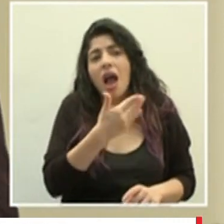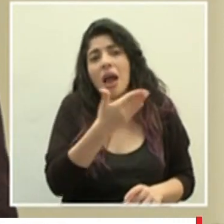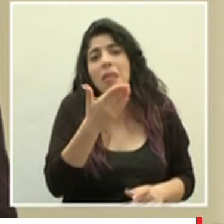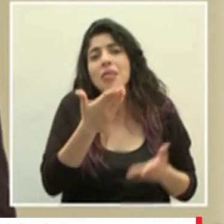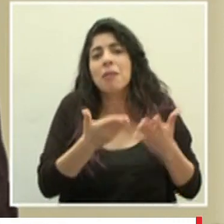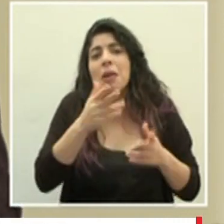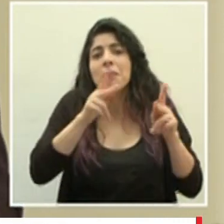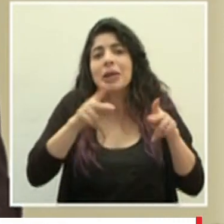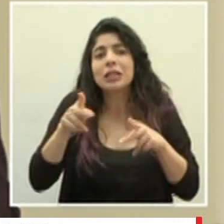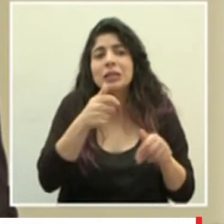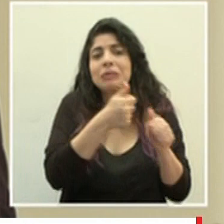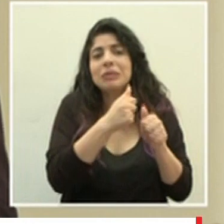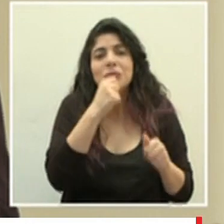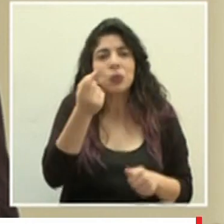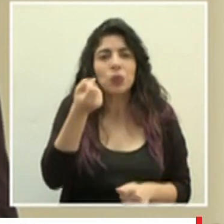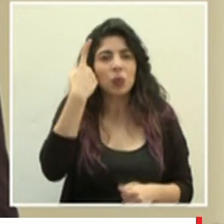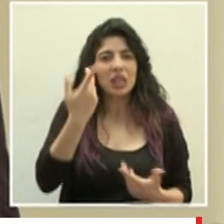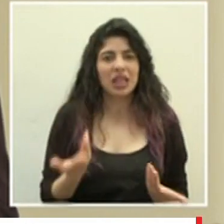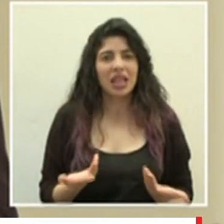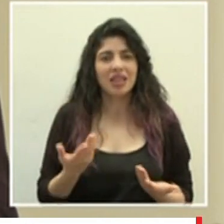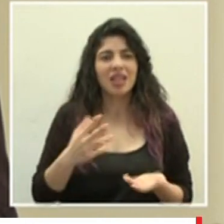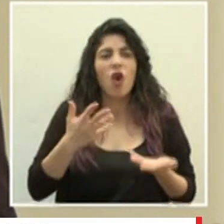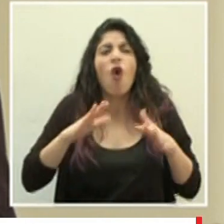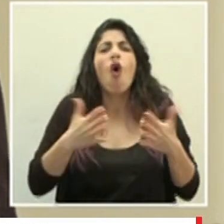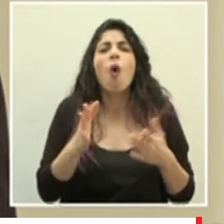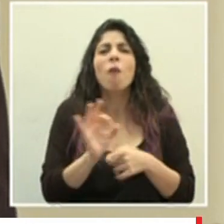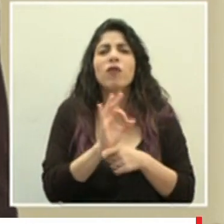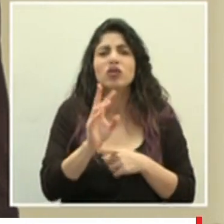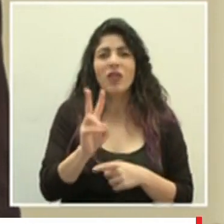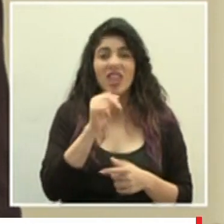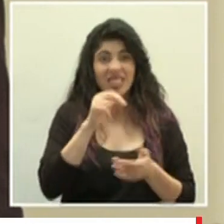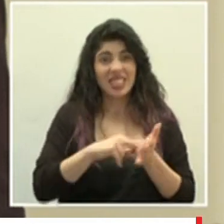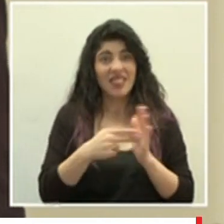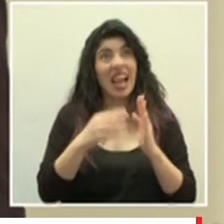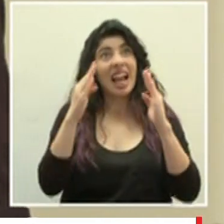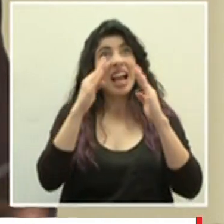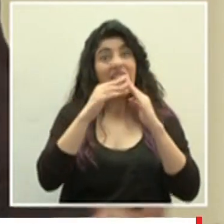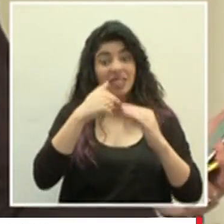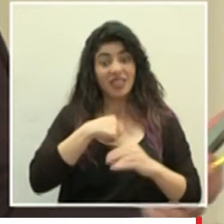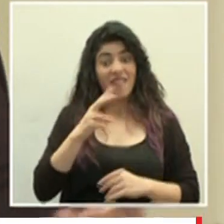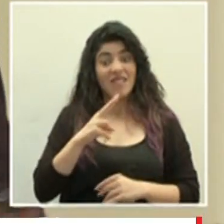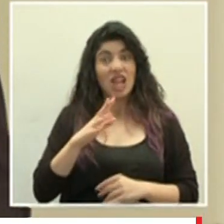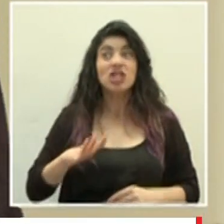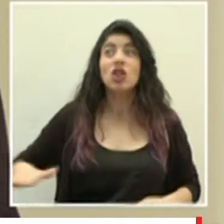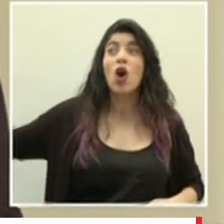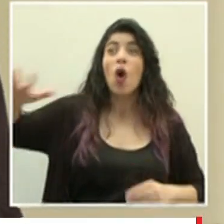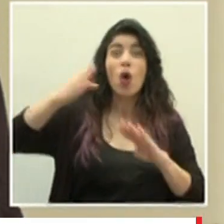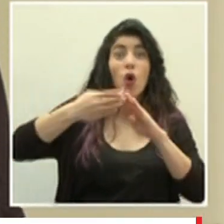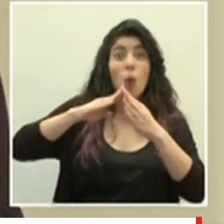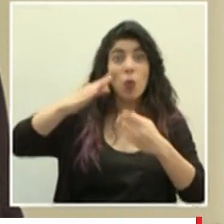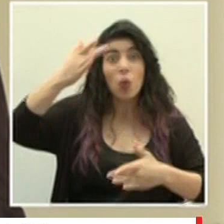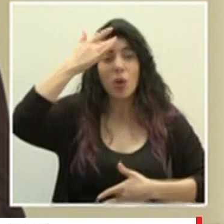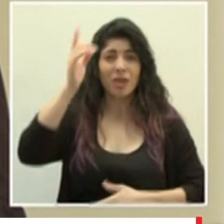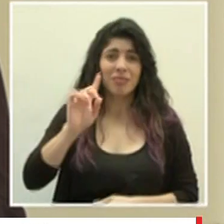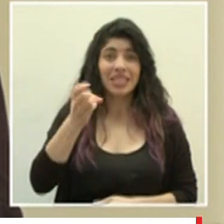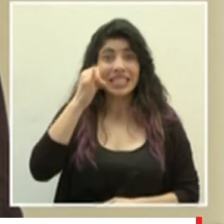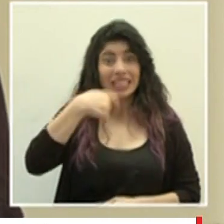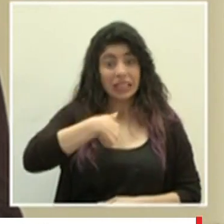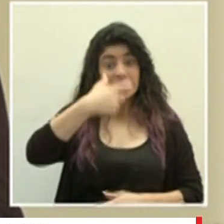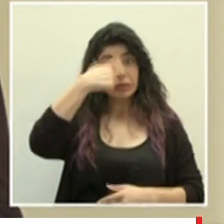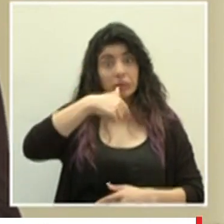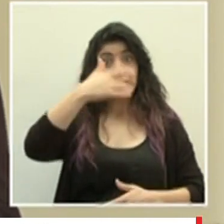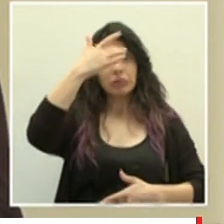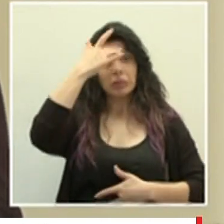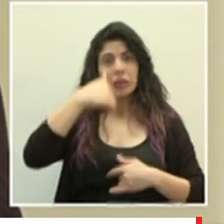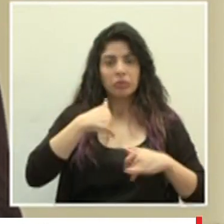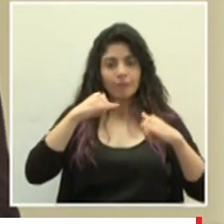tal vez no entienden cómo se comporta esta enfermedad. No es que alguien en una casa, porque tenga el virus, ya toda la comunidad se va a infectar. Obviamente, si esa persona está guardando